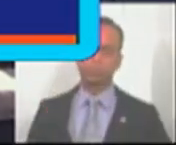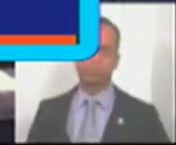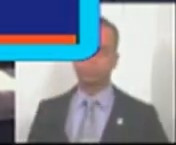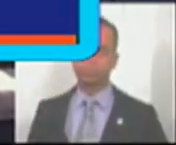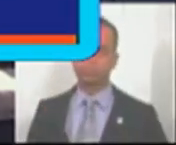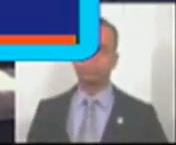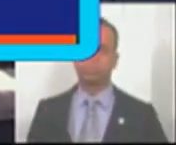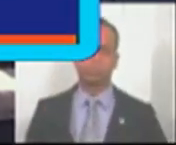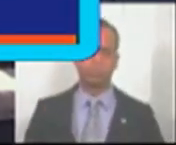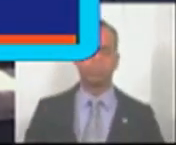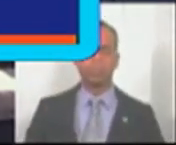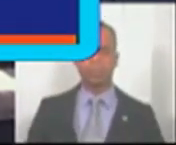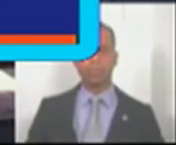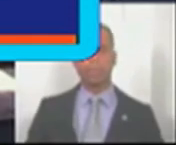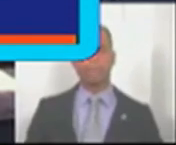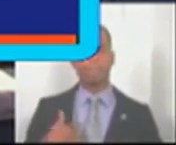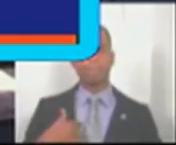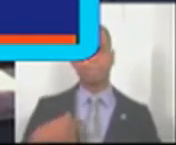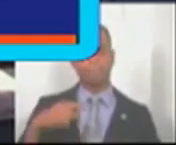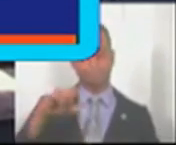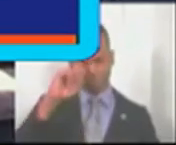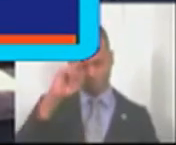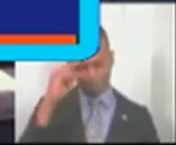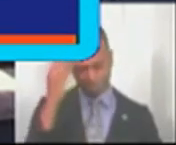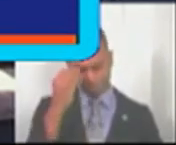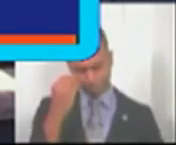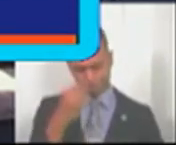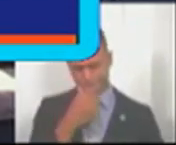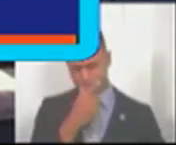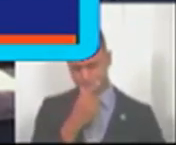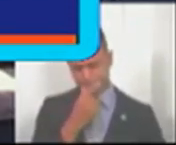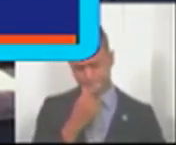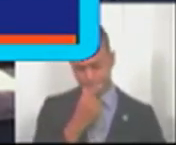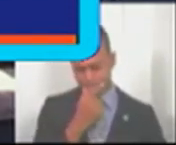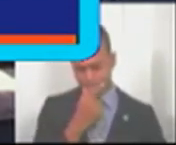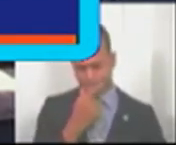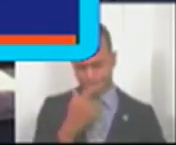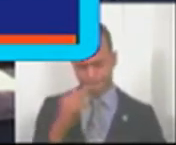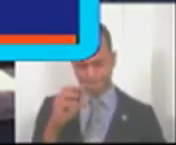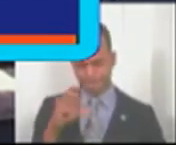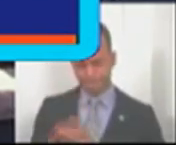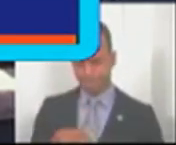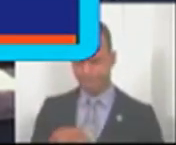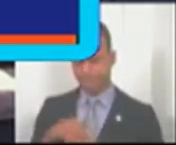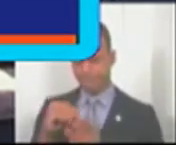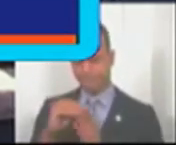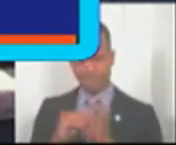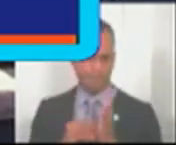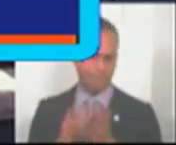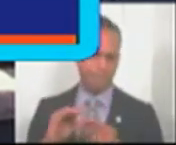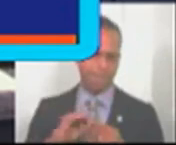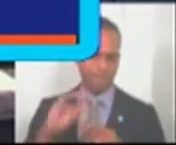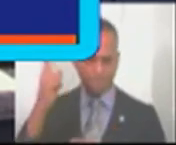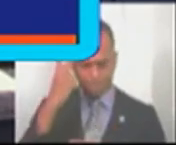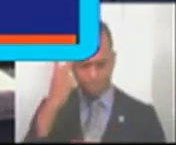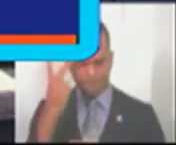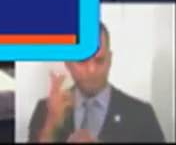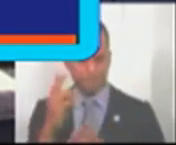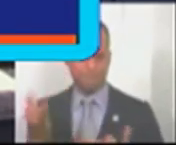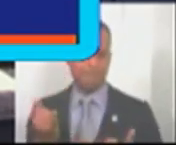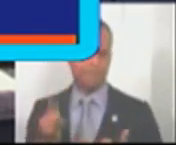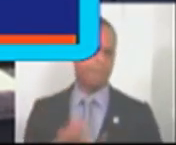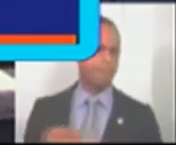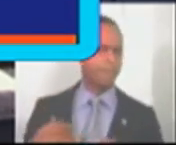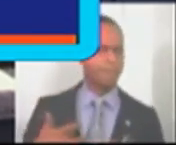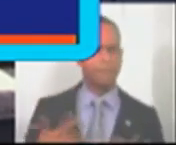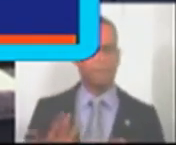Es decir, y yo me acordé de algo. Miopía, que es parte de lo que afecta hoy día a la sociedad de hoy. ¿Miopía política del momento o qué?